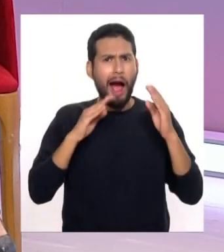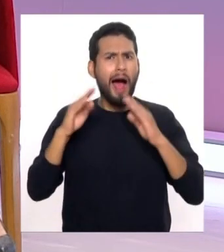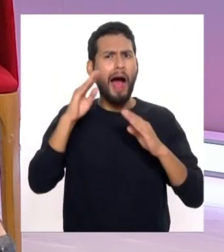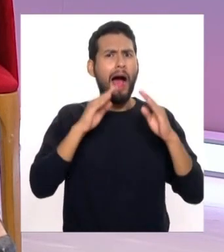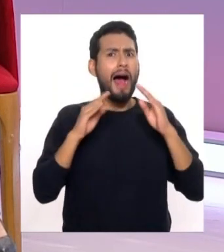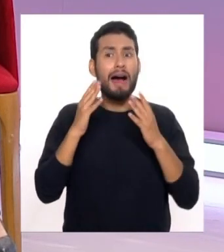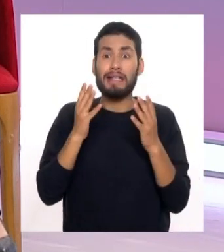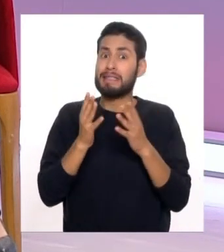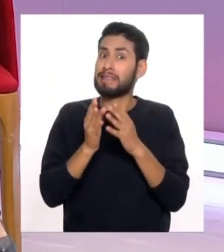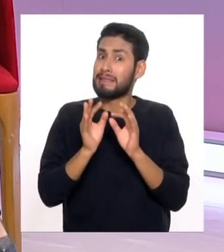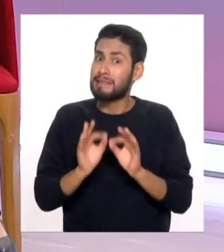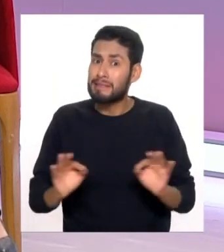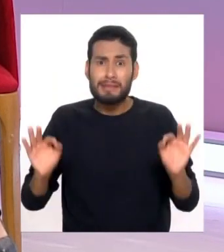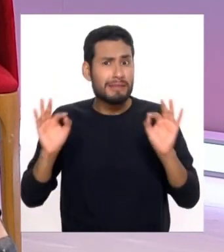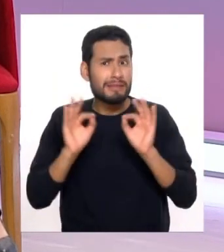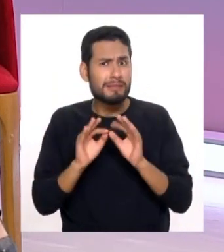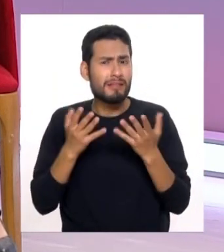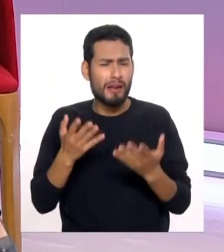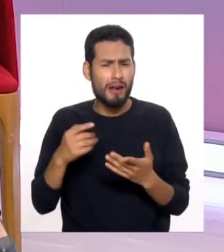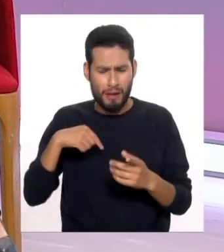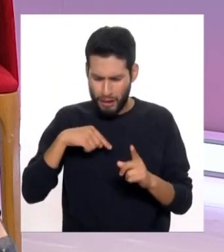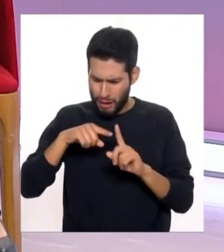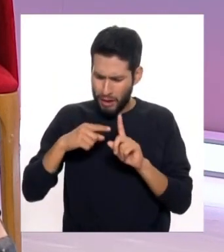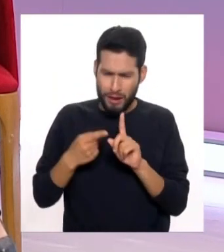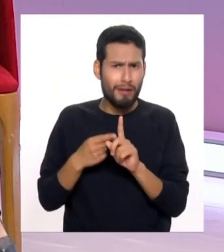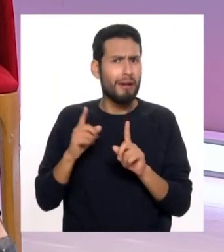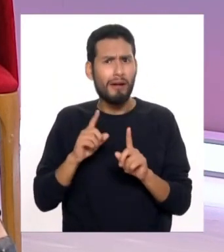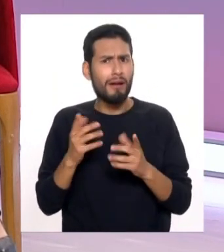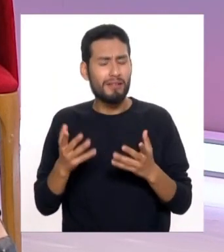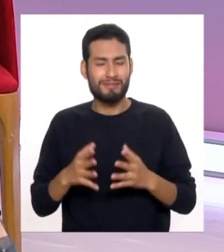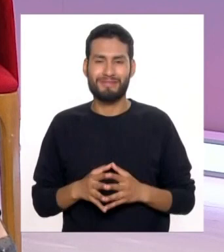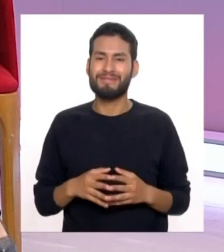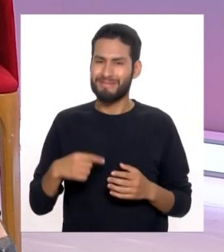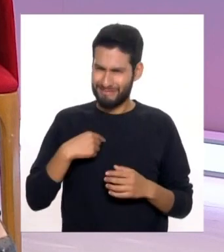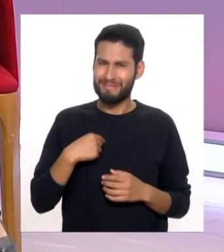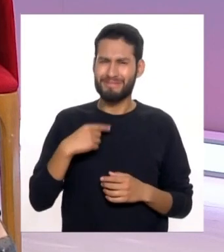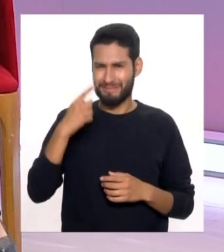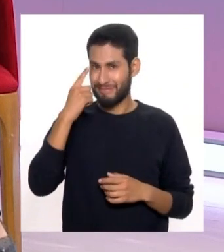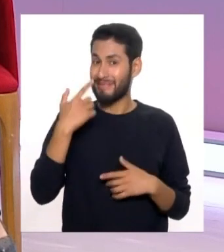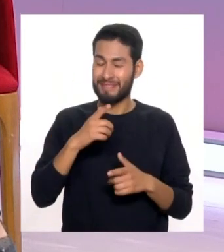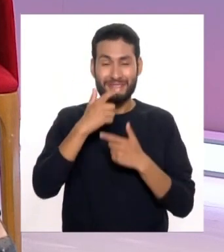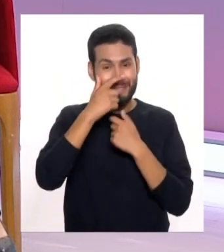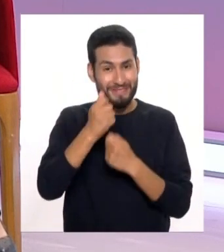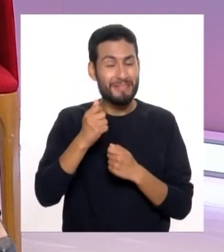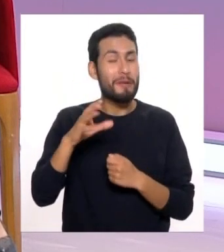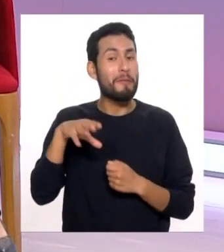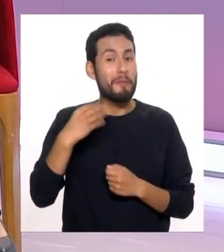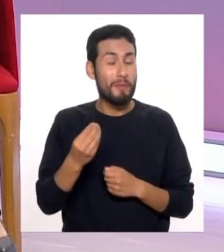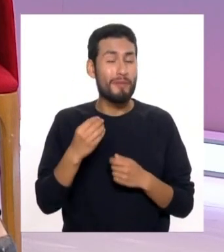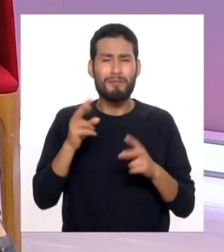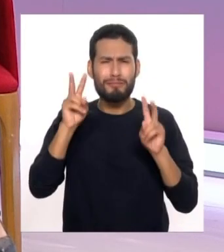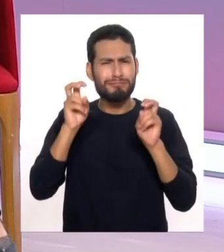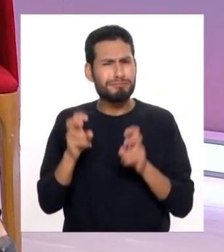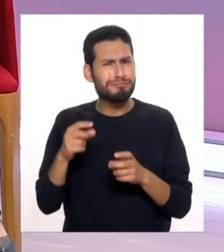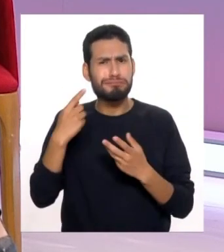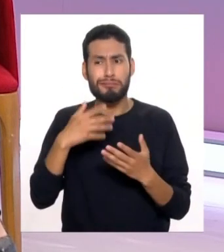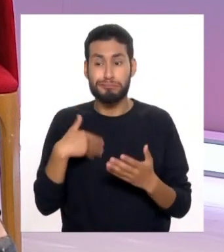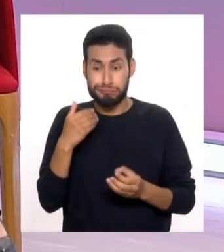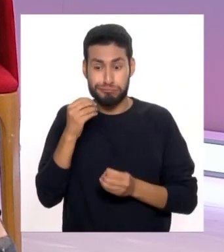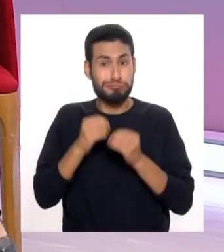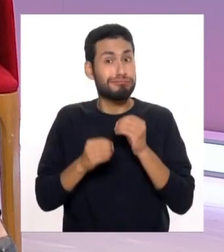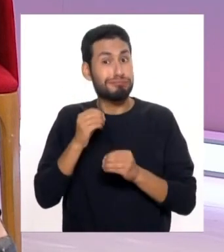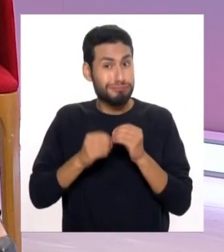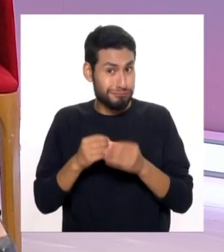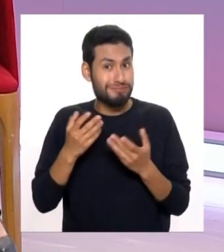si esto es importante para ellas o no. Yo pienso que va a ser muy interesante porque vamos a hablar de cosas que hoy se pueden modificar